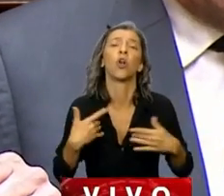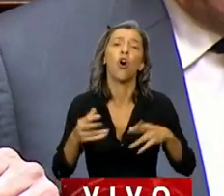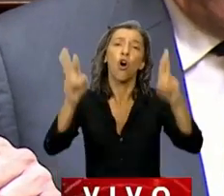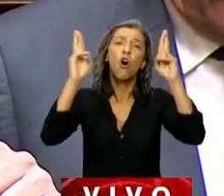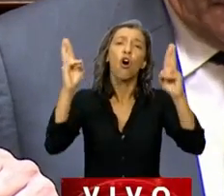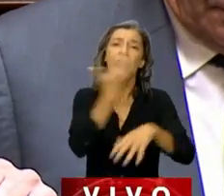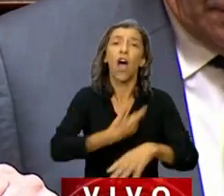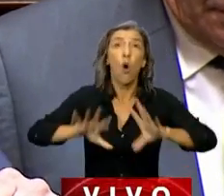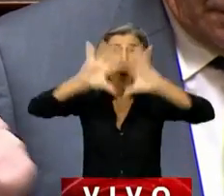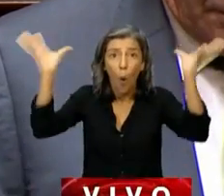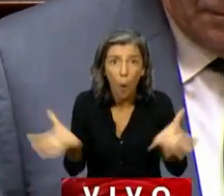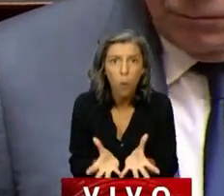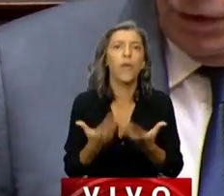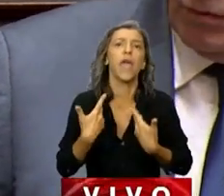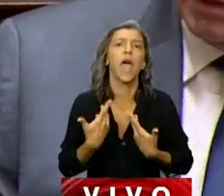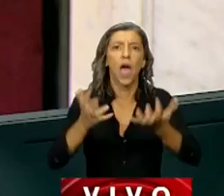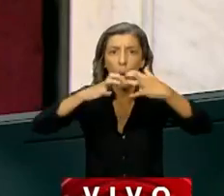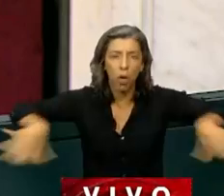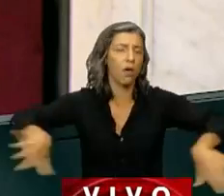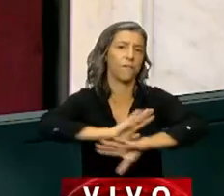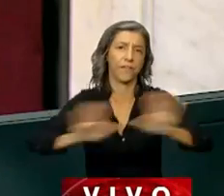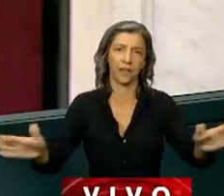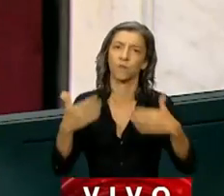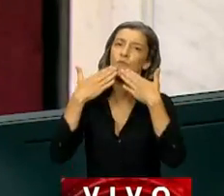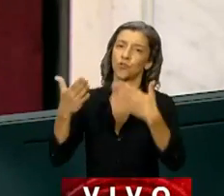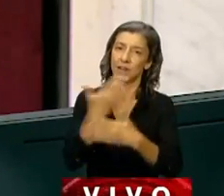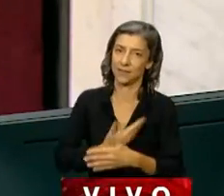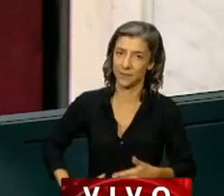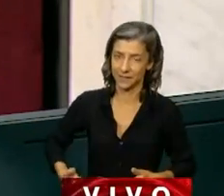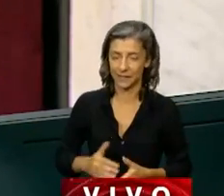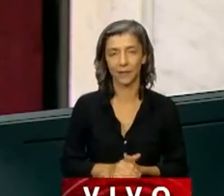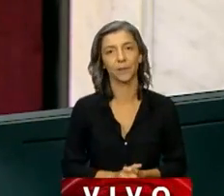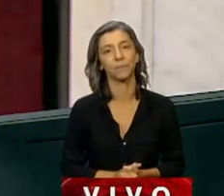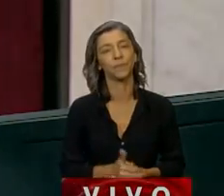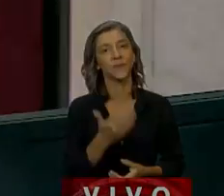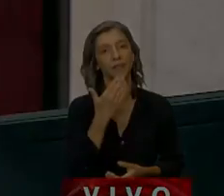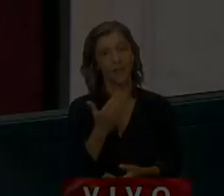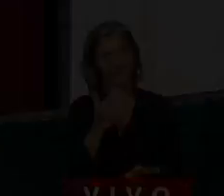internas. Muchas gracias, señor presidente. Gracias, diputado Wolf.